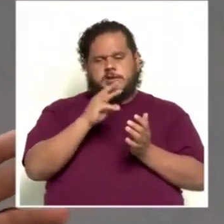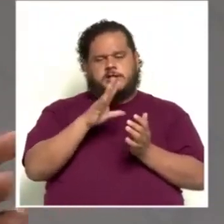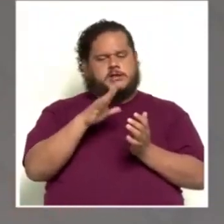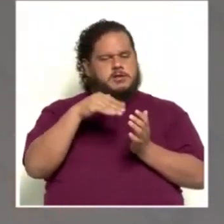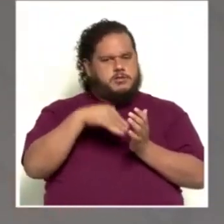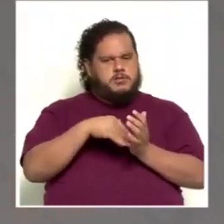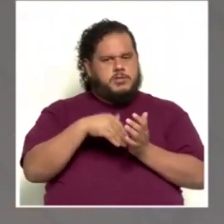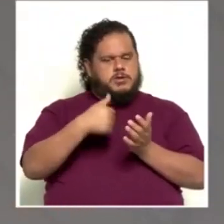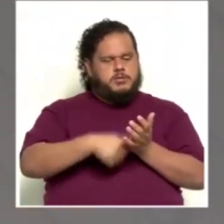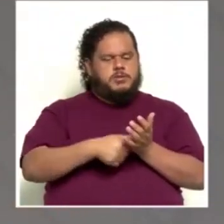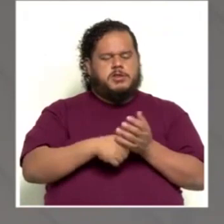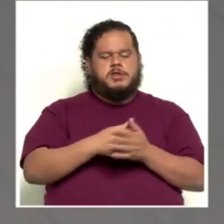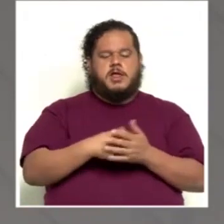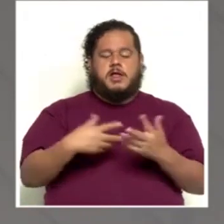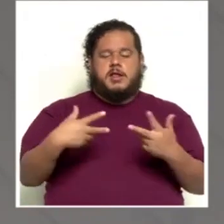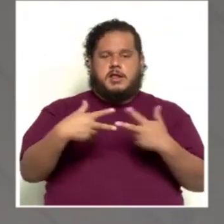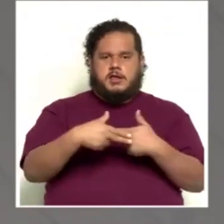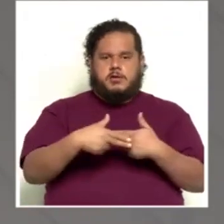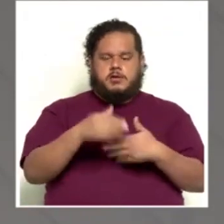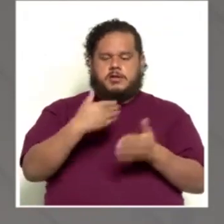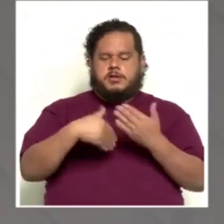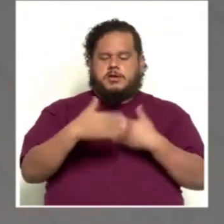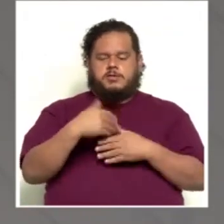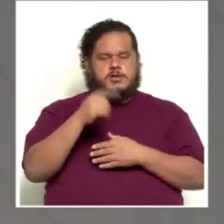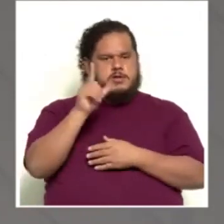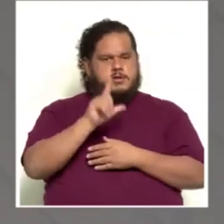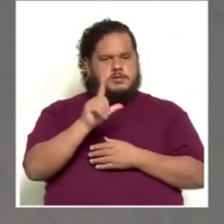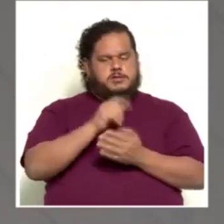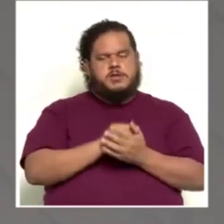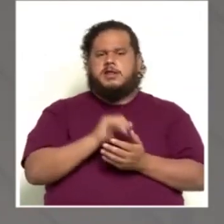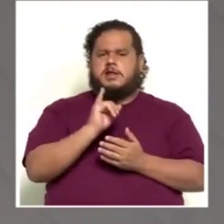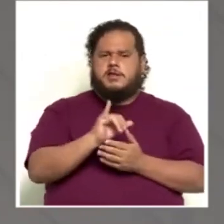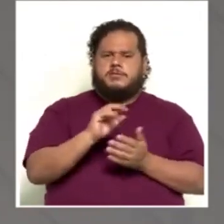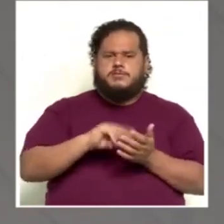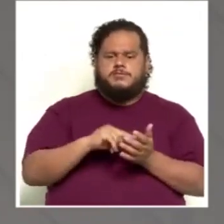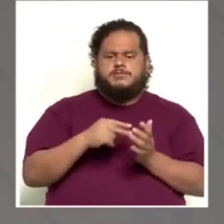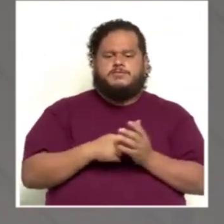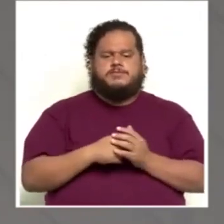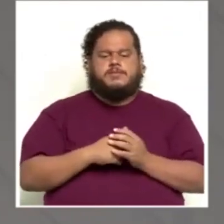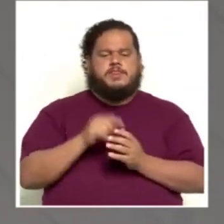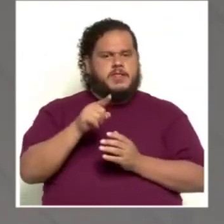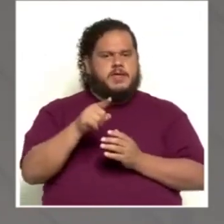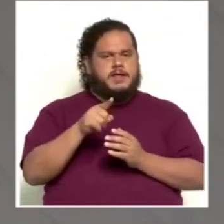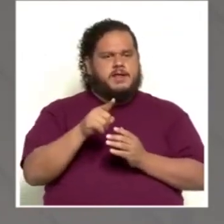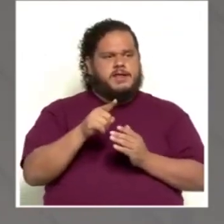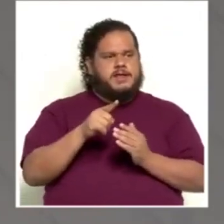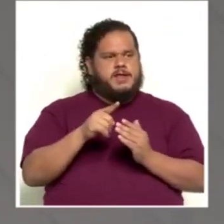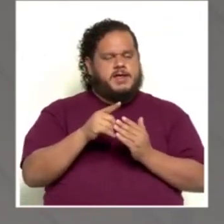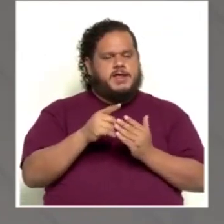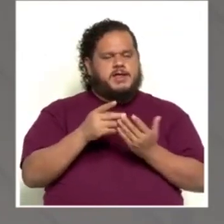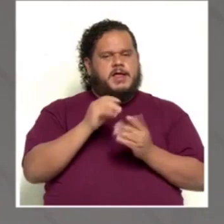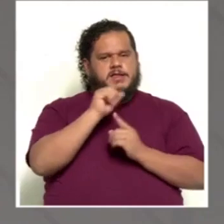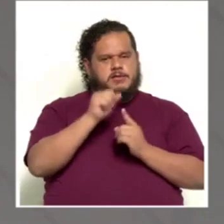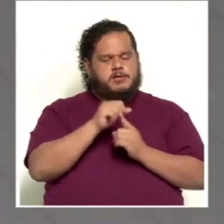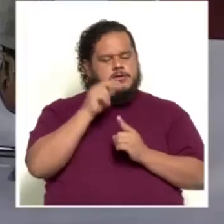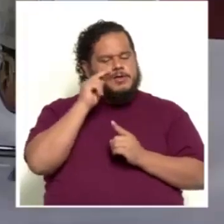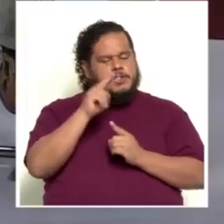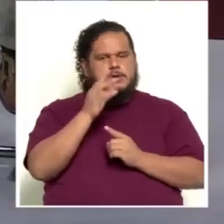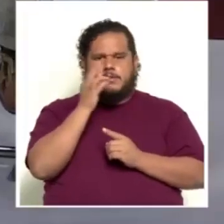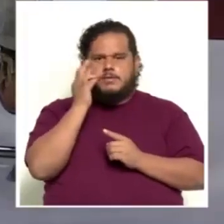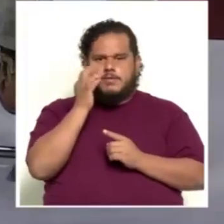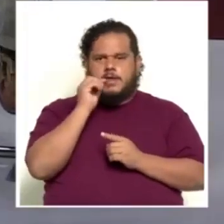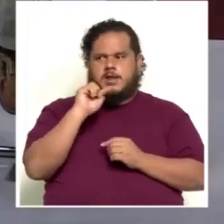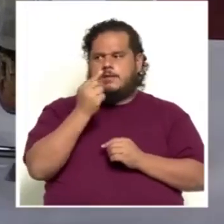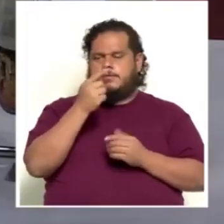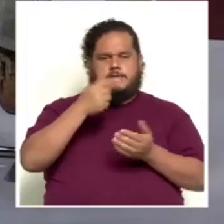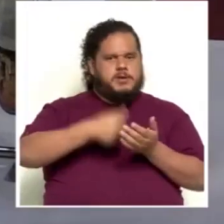65,000 votos al corte del pasado lunes. O sea, eso significa que ese techo que se le notaba a don José María, por lo menos en esta